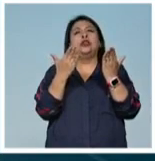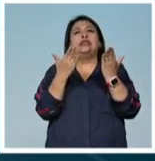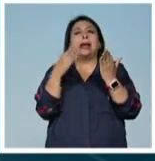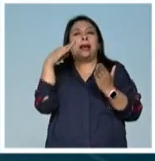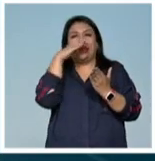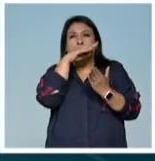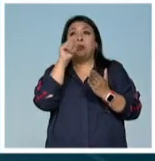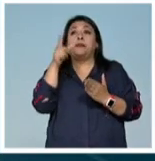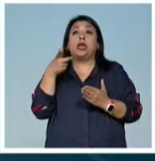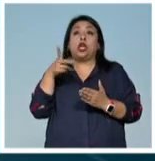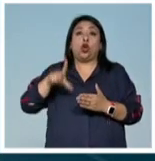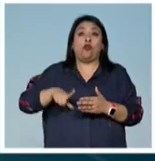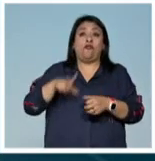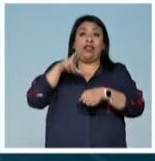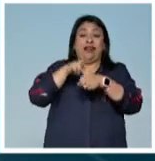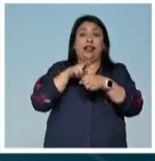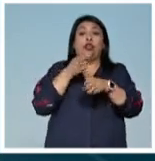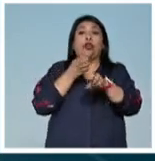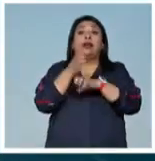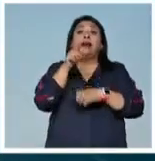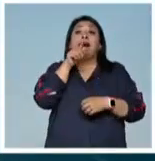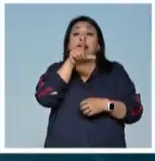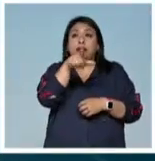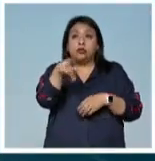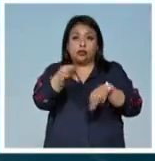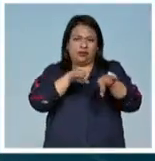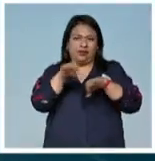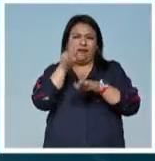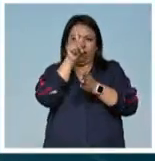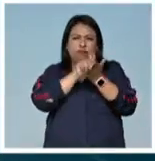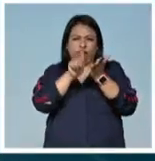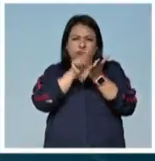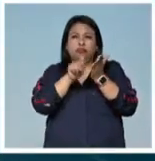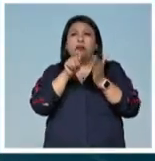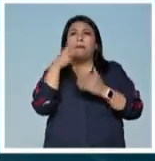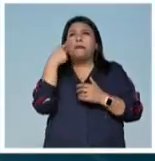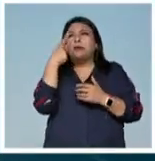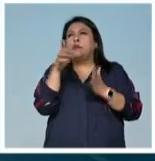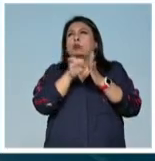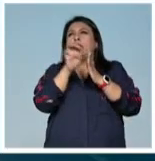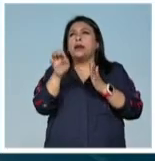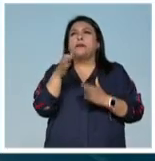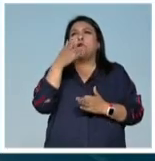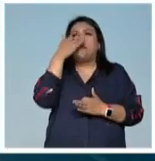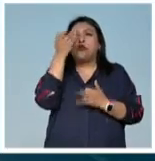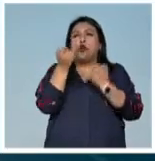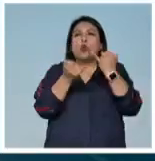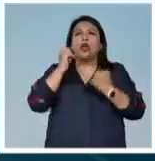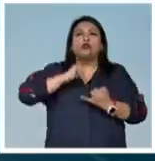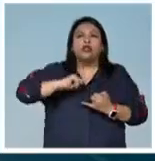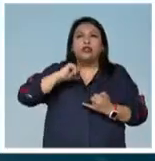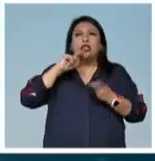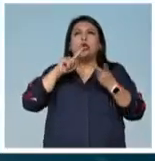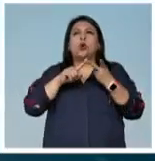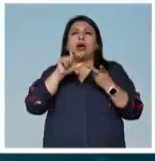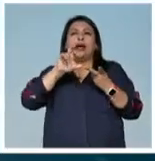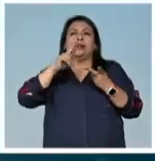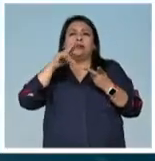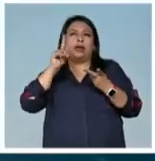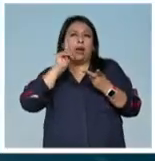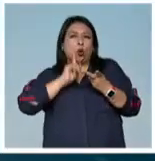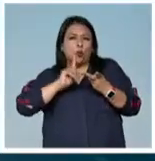y gobernador del Estado de Jalisco. Su trabajo literario produjo obras como Flor de Juegos Antiguos, Archipiélago